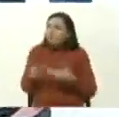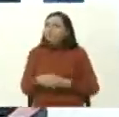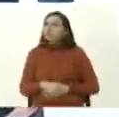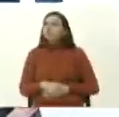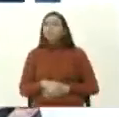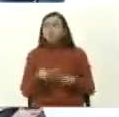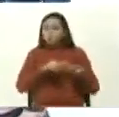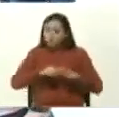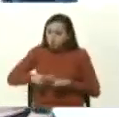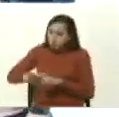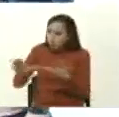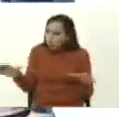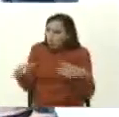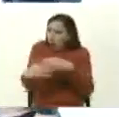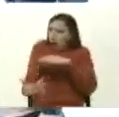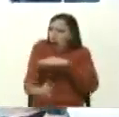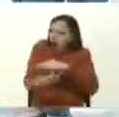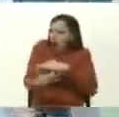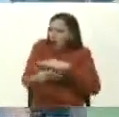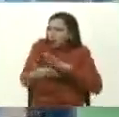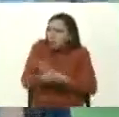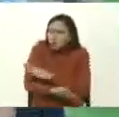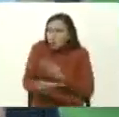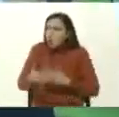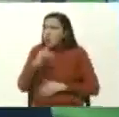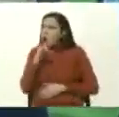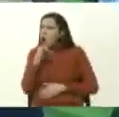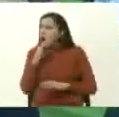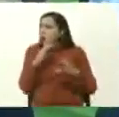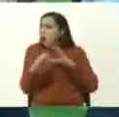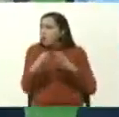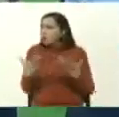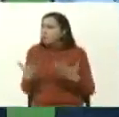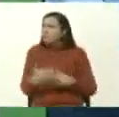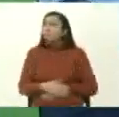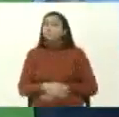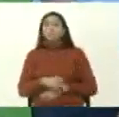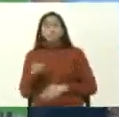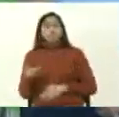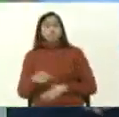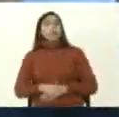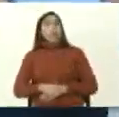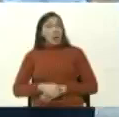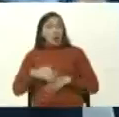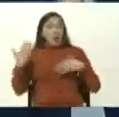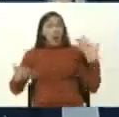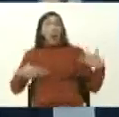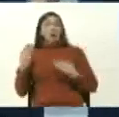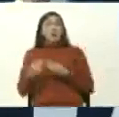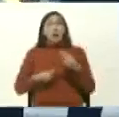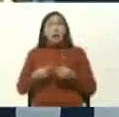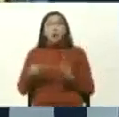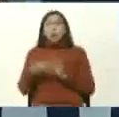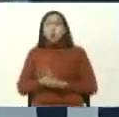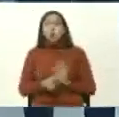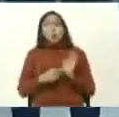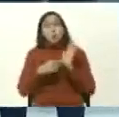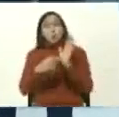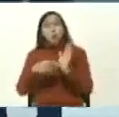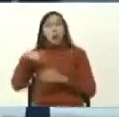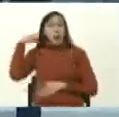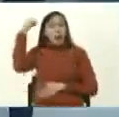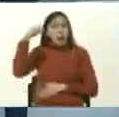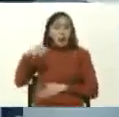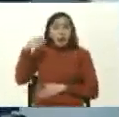este espacio de tecnología, información y comunicación. Ella ha estado muy entusiasmada. Ahí hay imágenes de la ministra bailando con